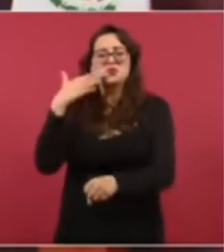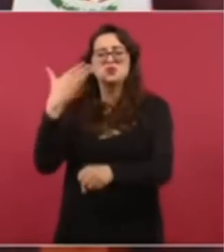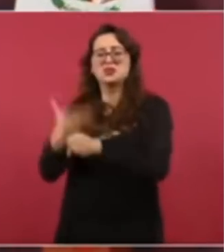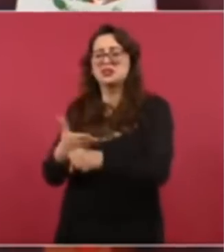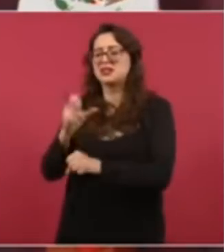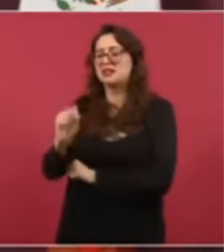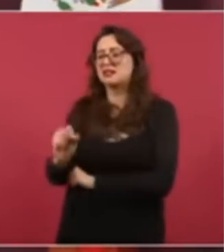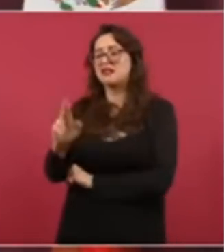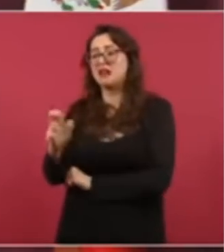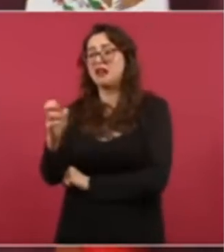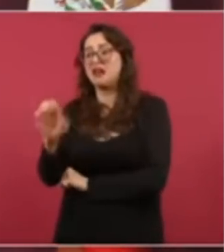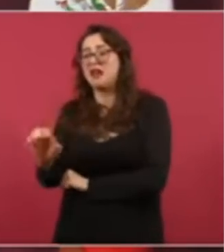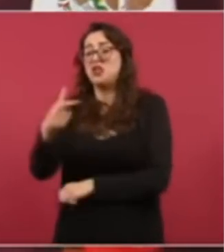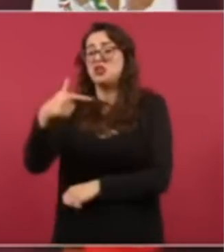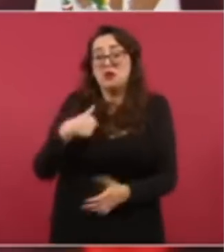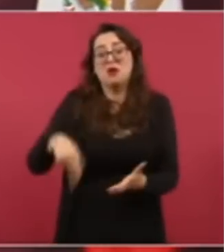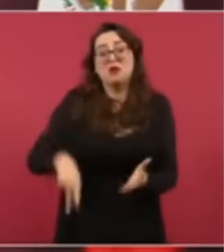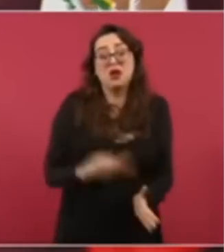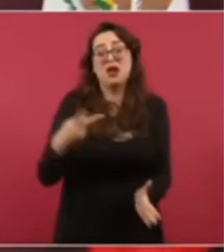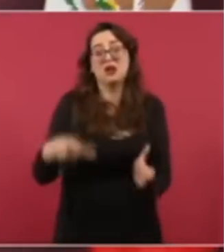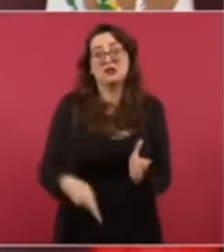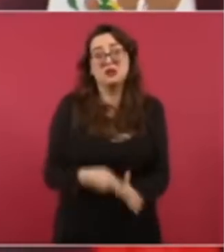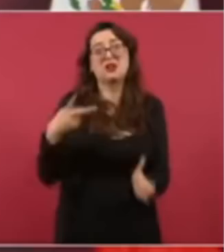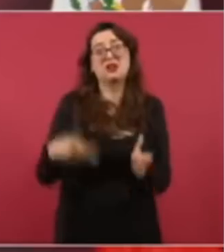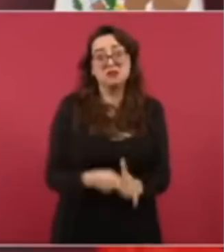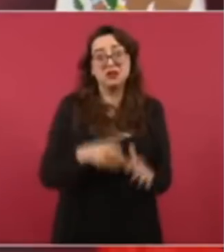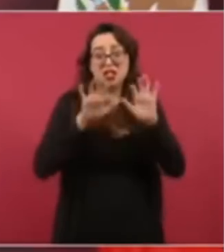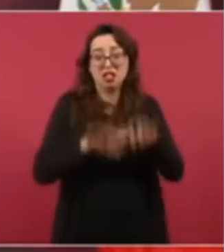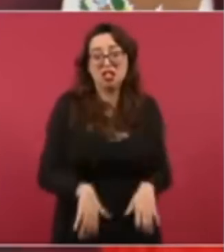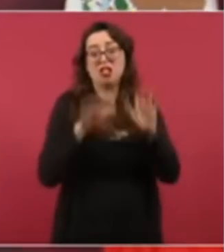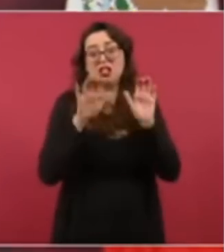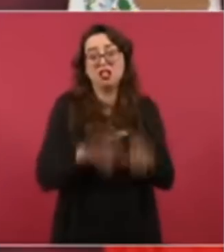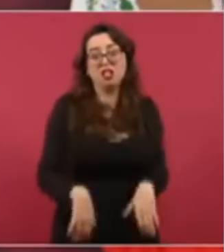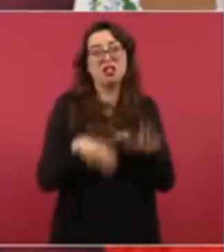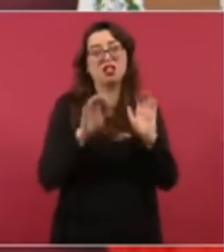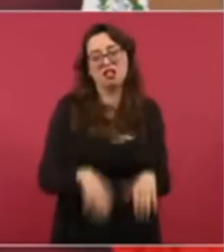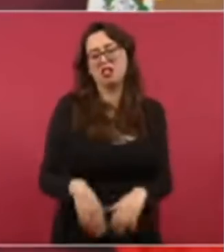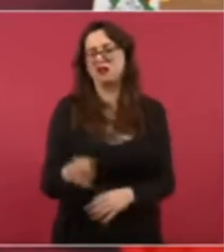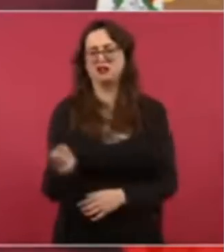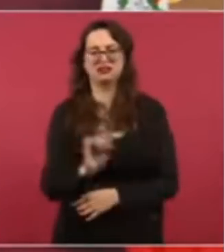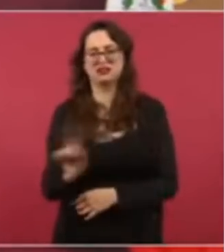mandando notas. O sea, bueno, sí, pero como lo estoy haciendo ahora.